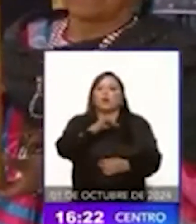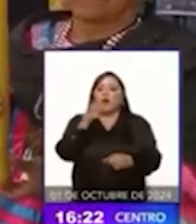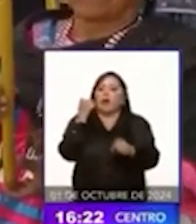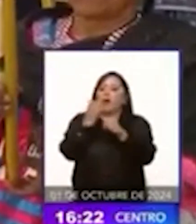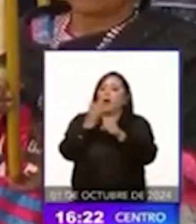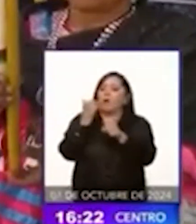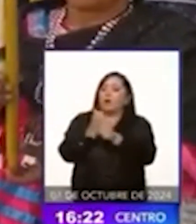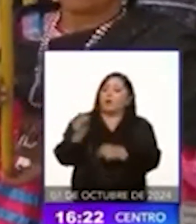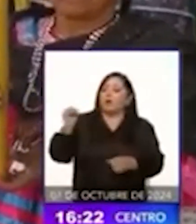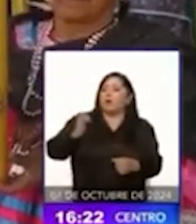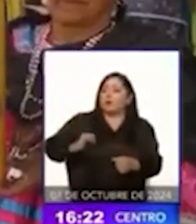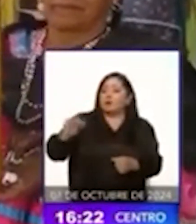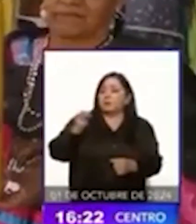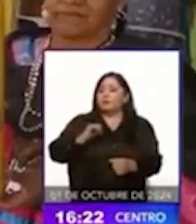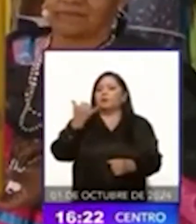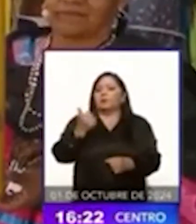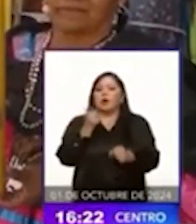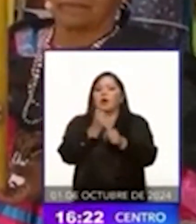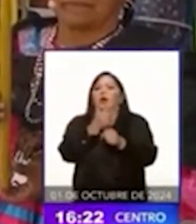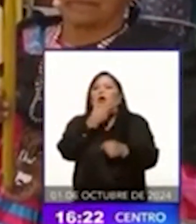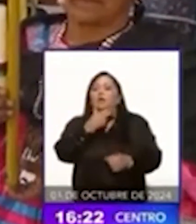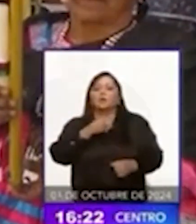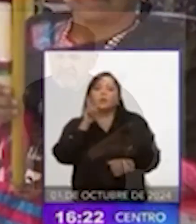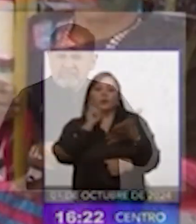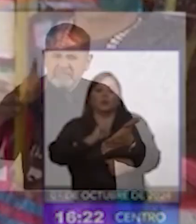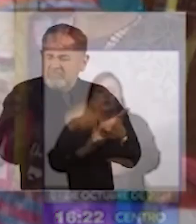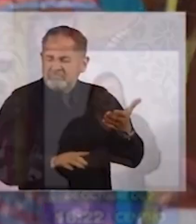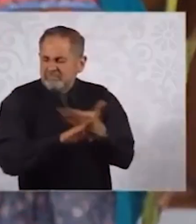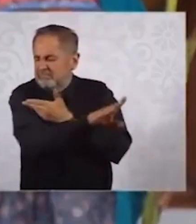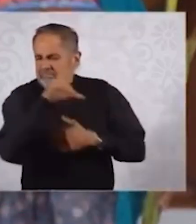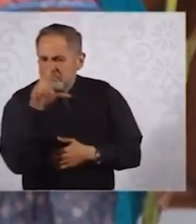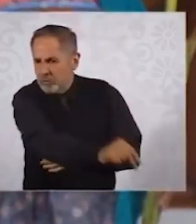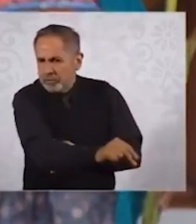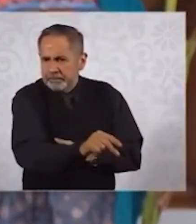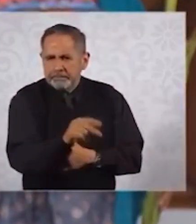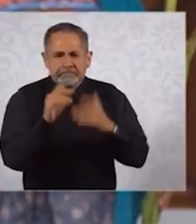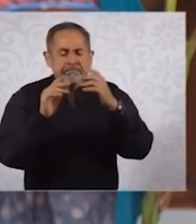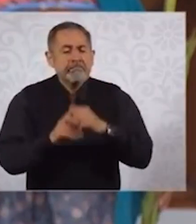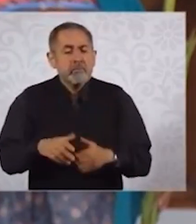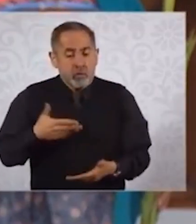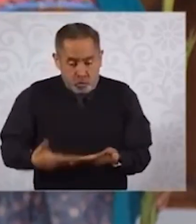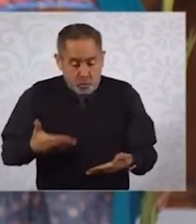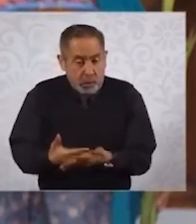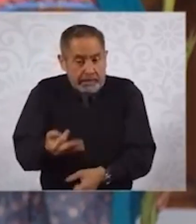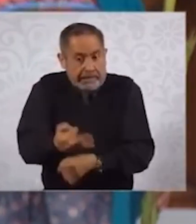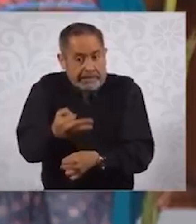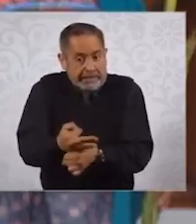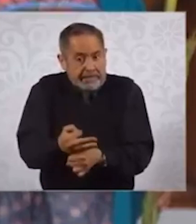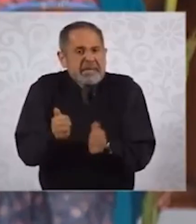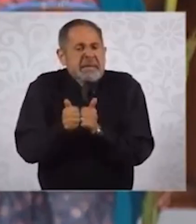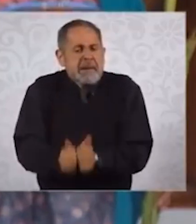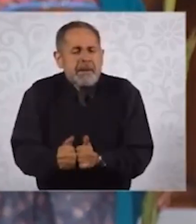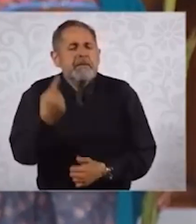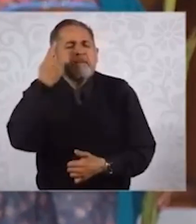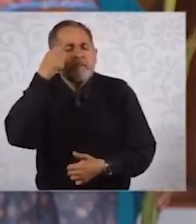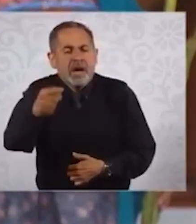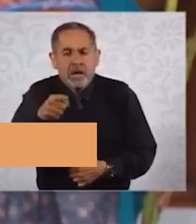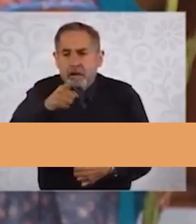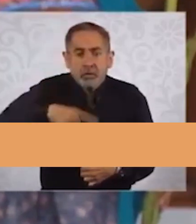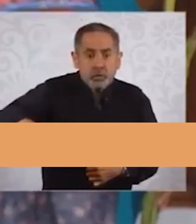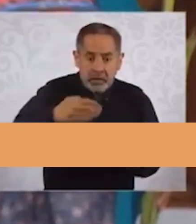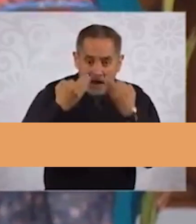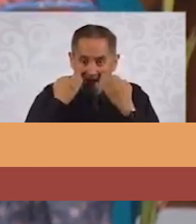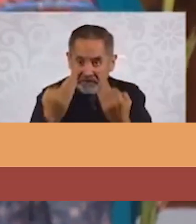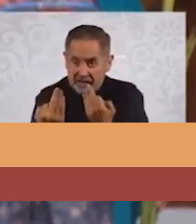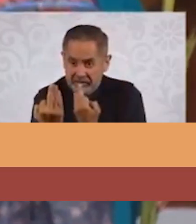bastón de mando, simbolizando el inicio a su mandato. Estoy aquí para comprometerme con